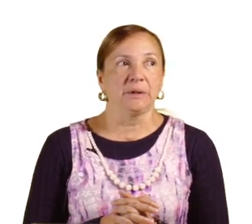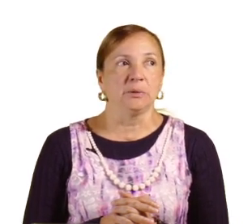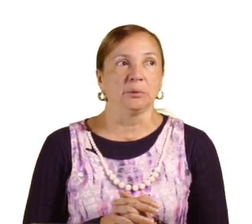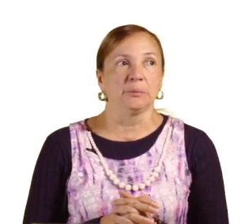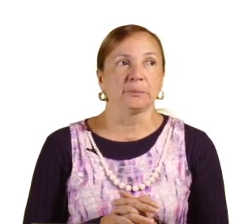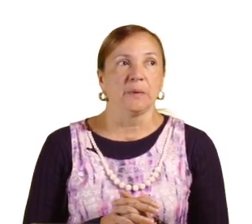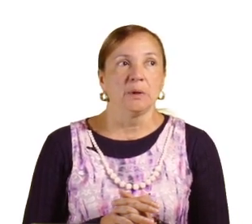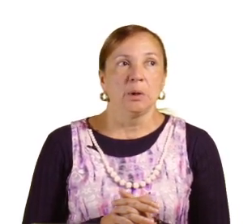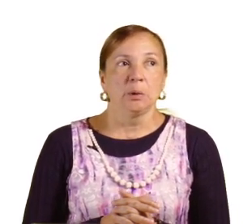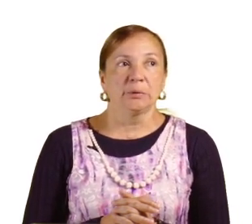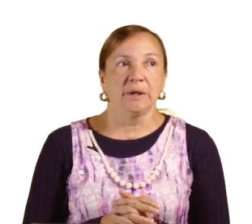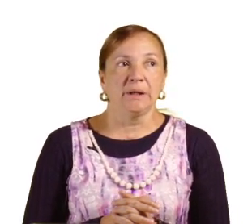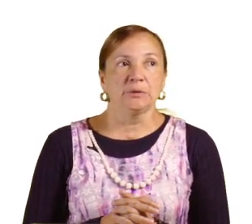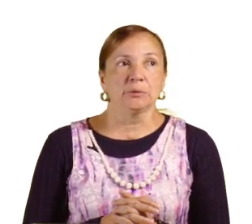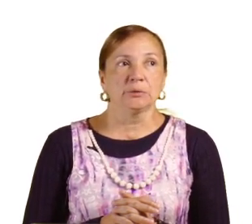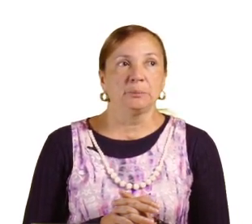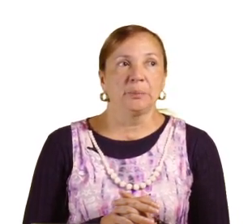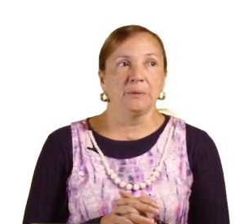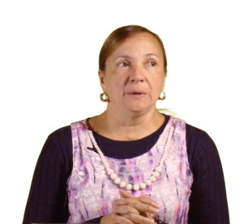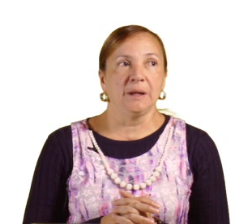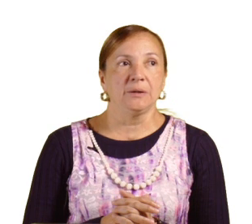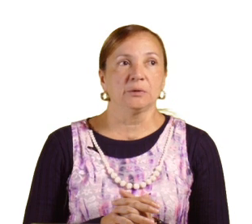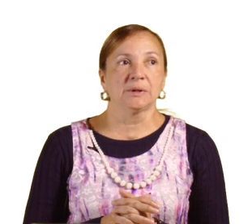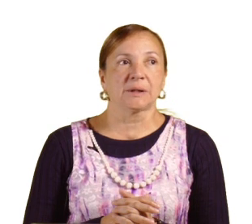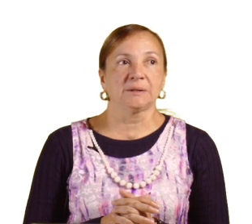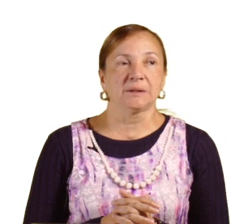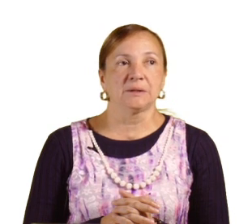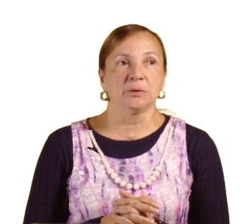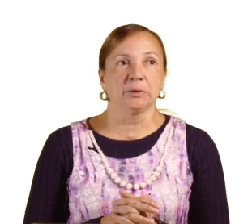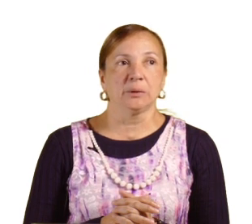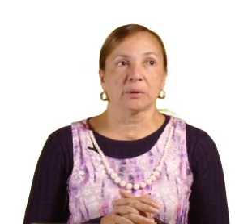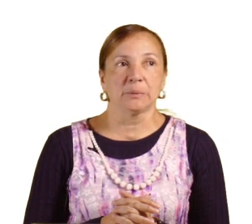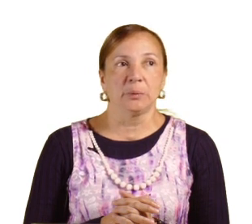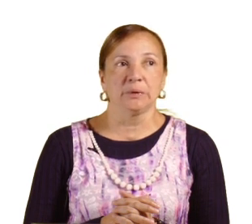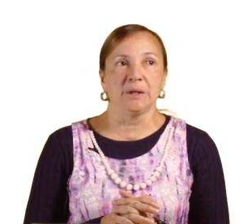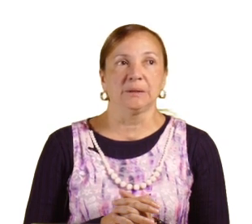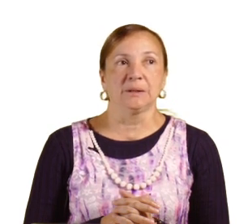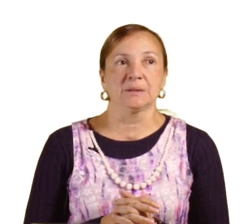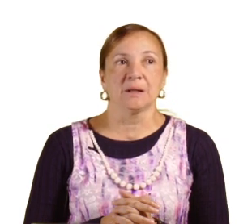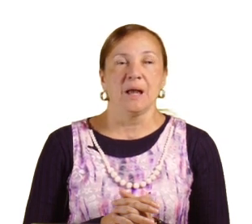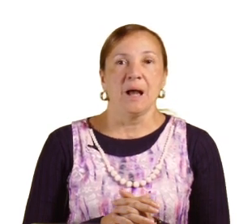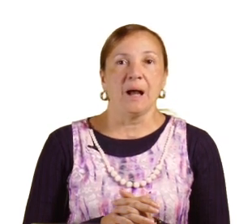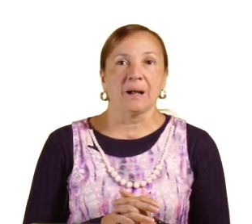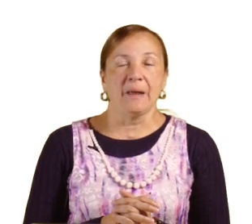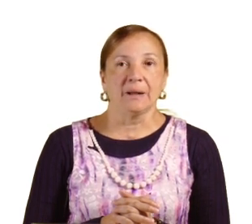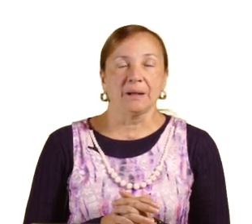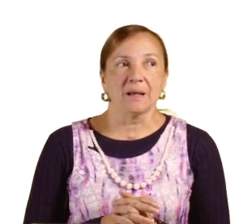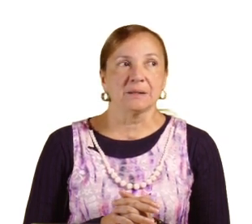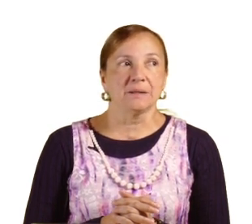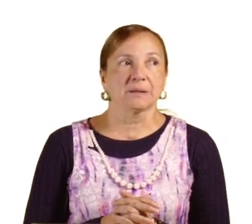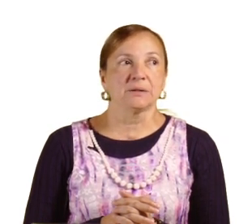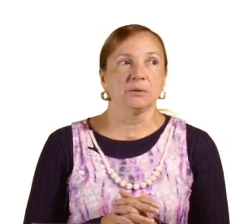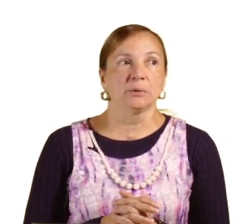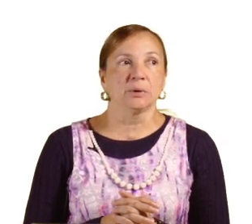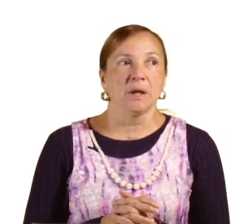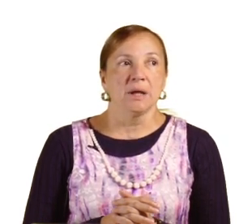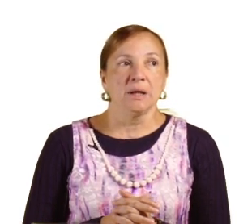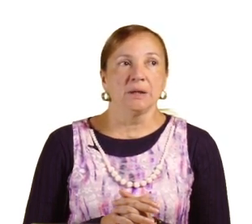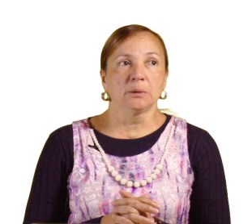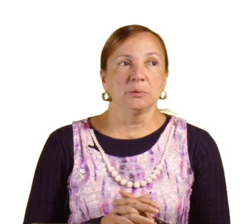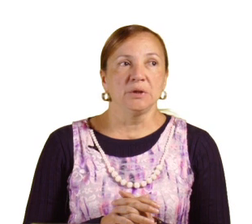del periodo. Los derechos, privilegios y restricciones correspondientes a cada clase de